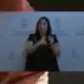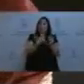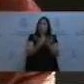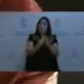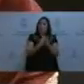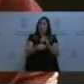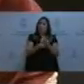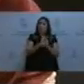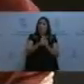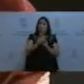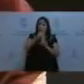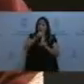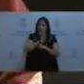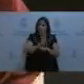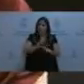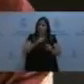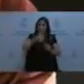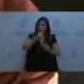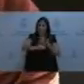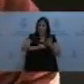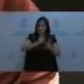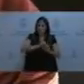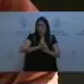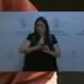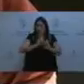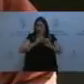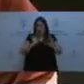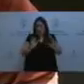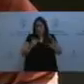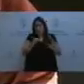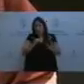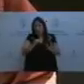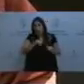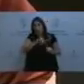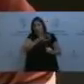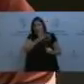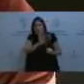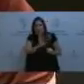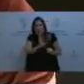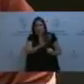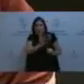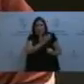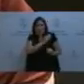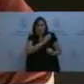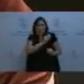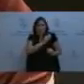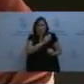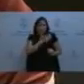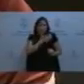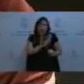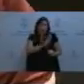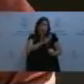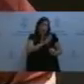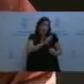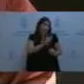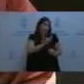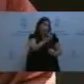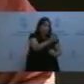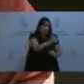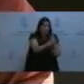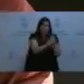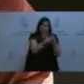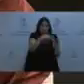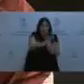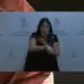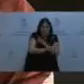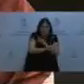ley de la Cámara. En ese sentido, parece la pregunta, como nunca la explican en su primer turno, que tiene un cierto